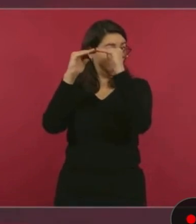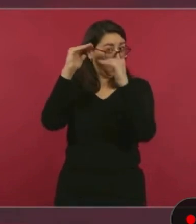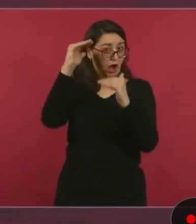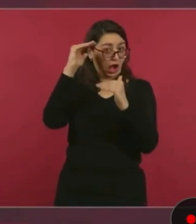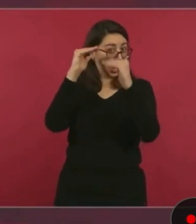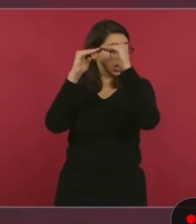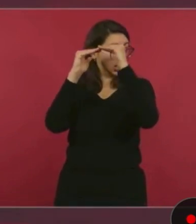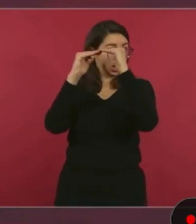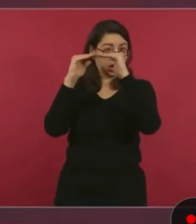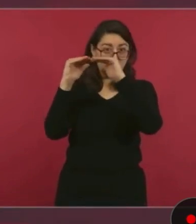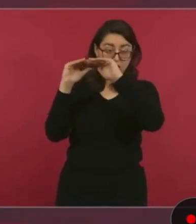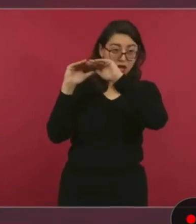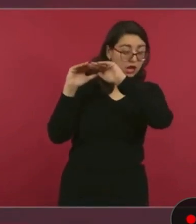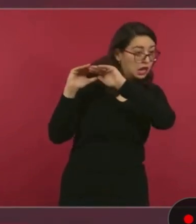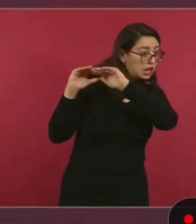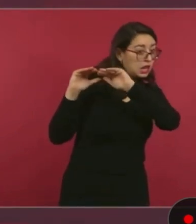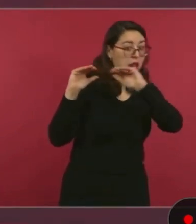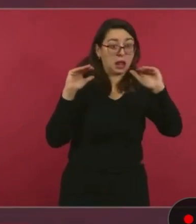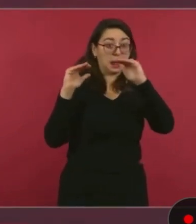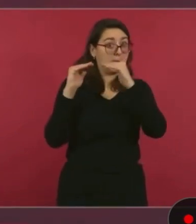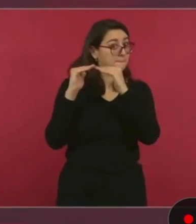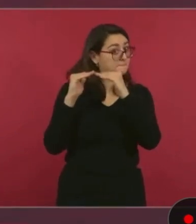como la piensan hacer ahora,